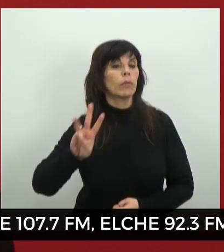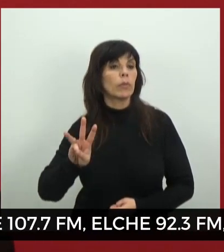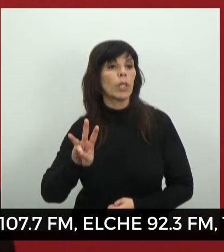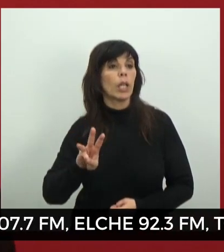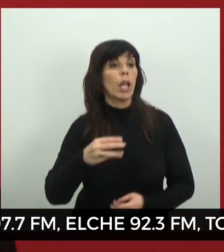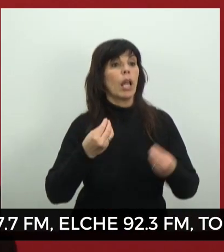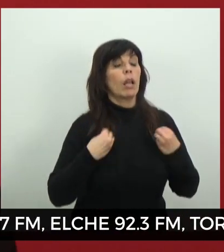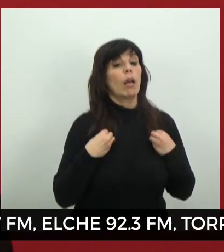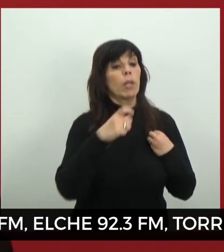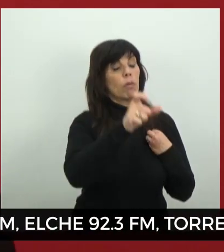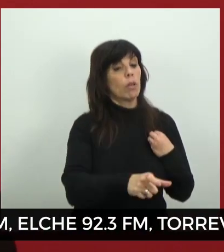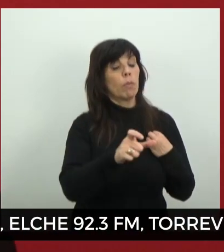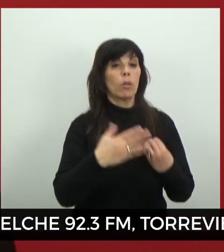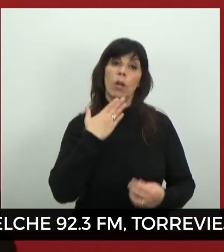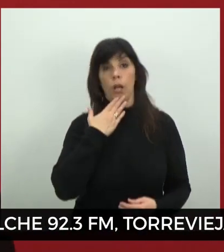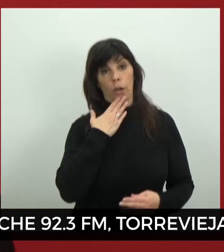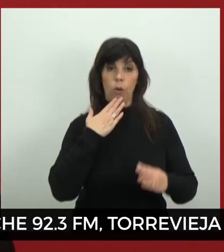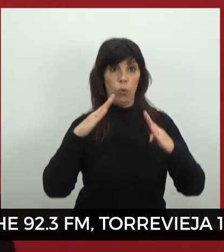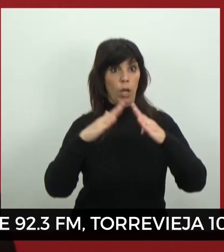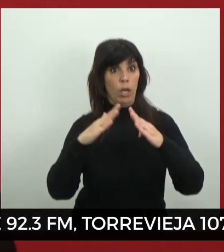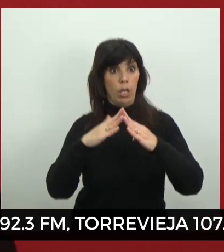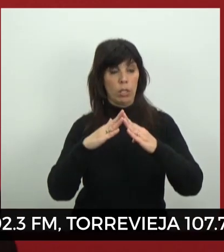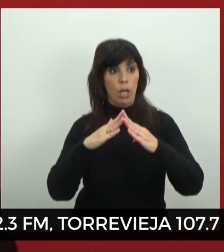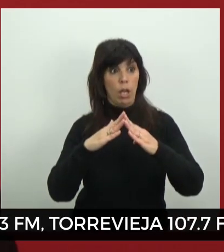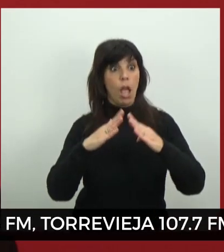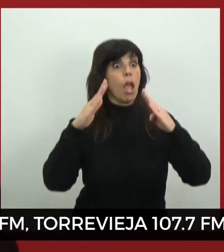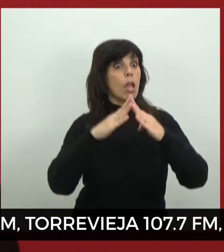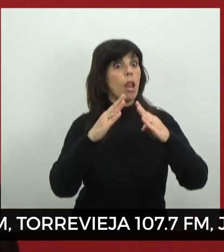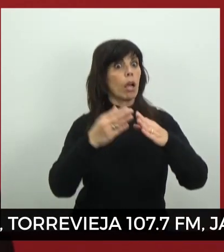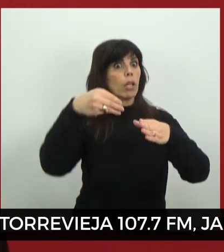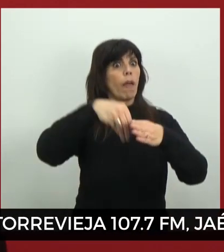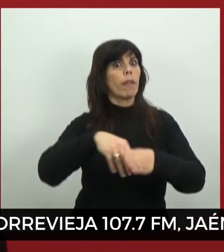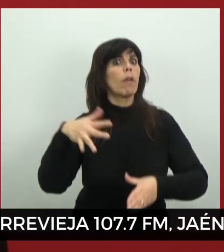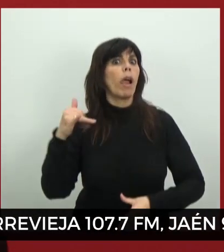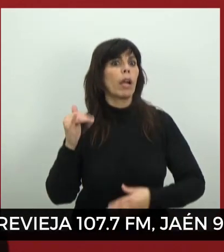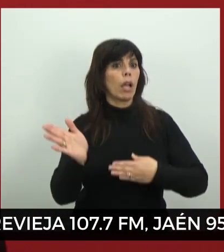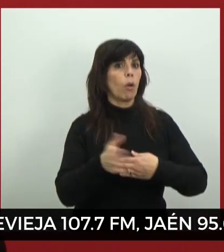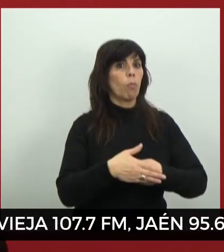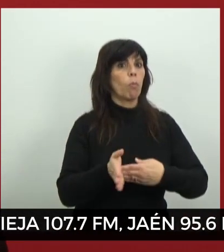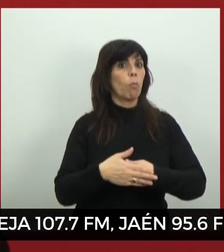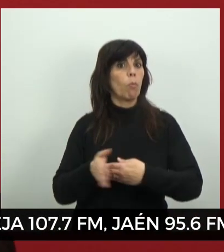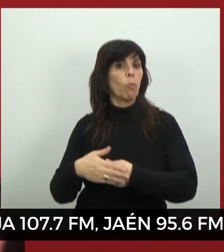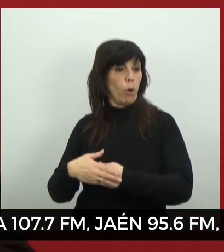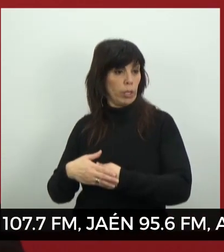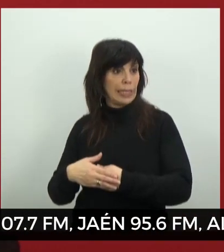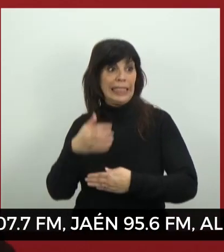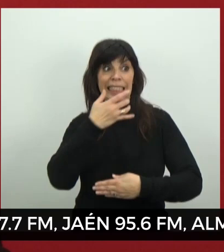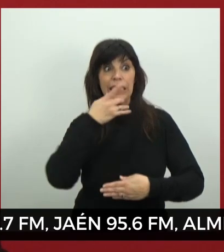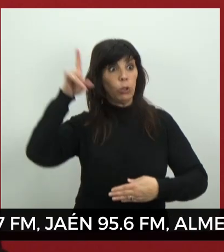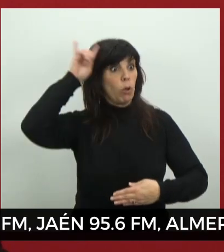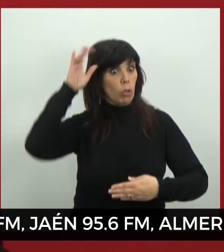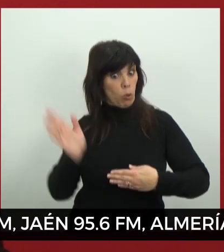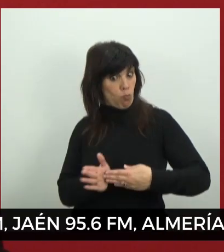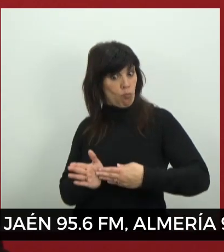casa, y una casa tiene puertas. Y si tú le cierras a esos demonios la puerta, ya no pueden